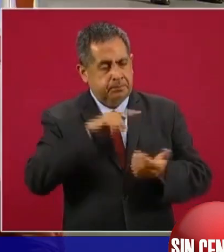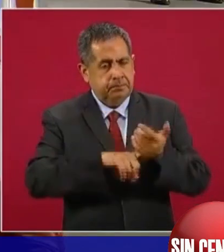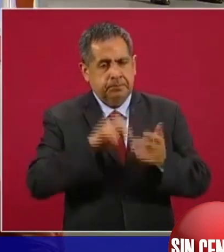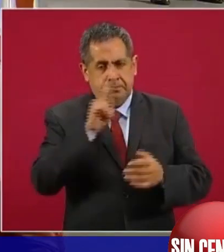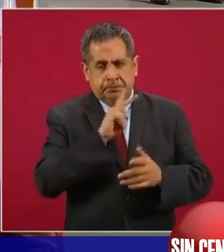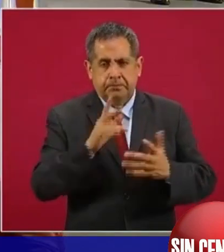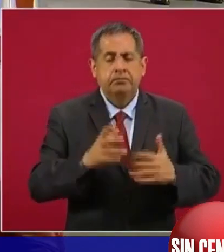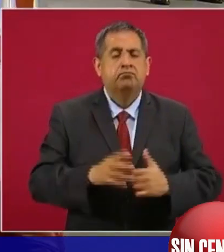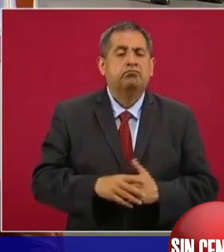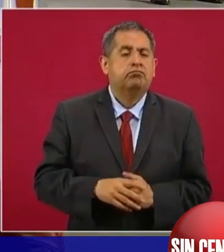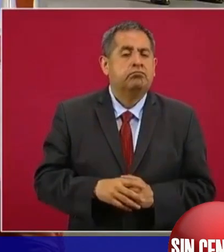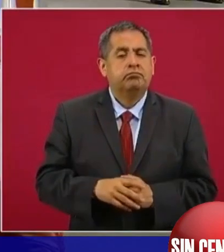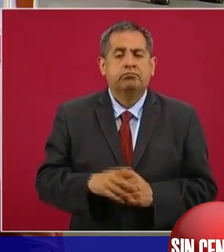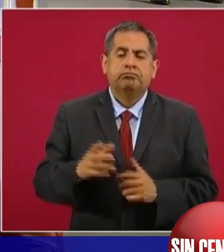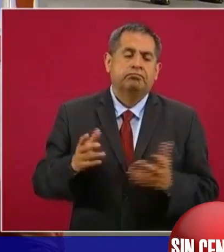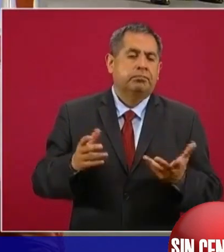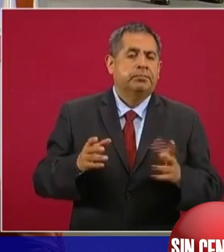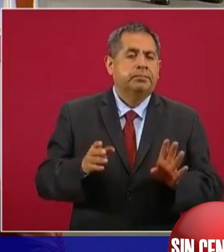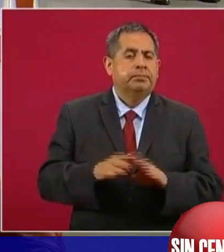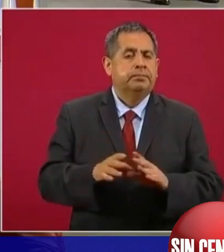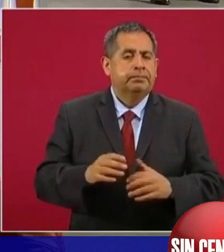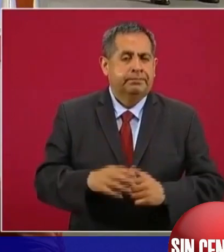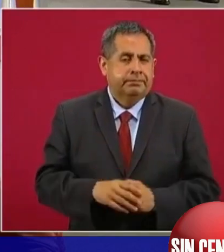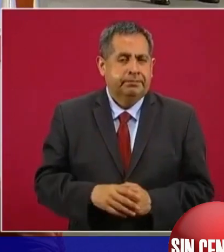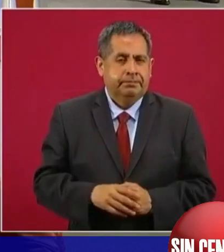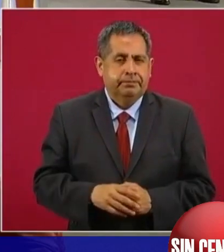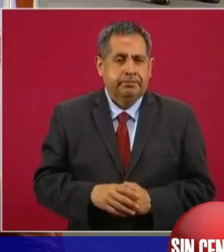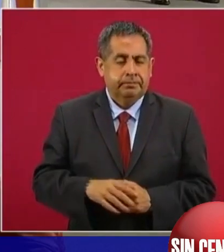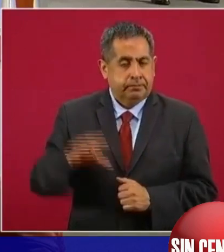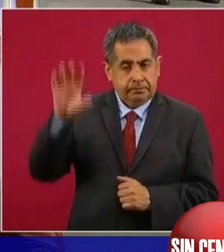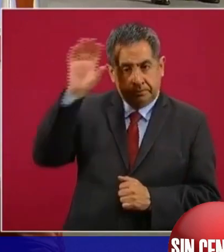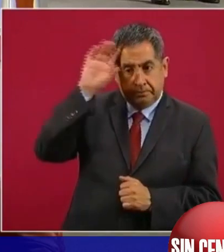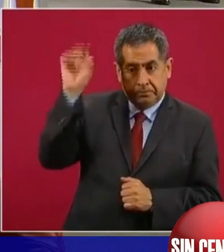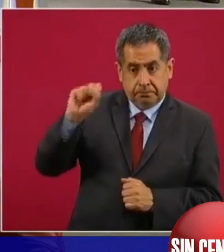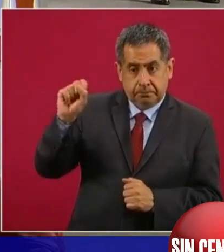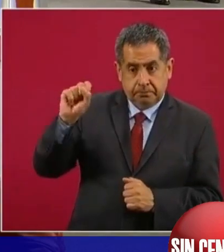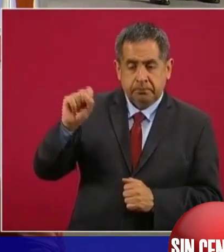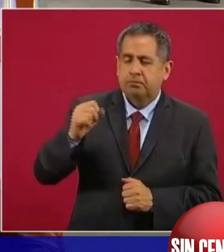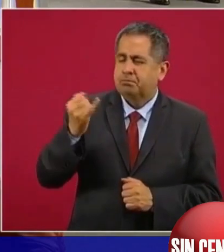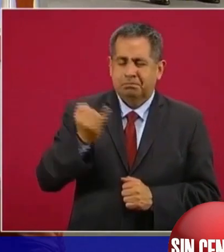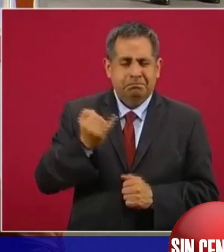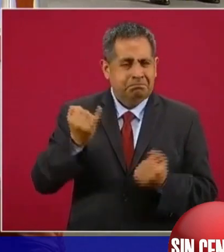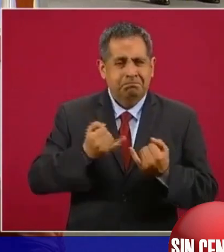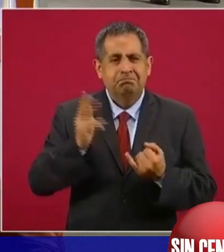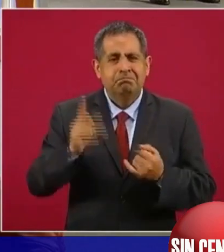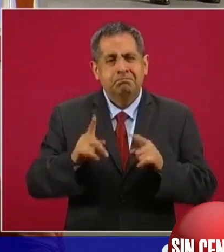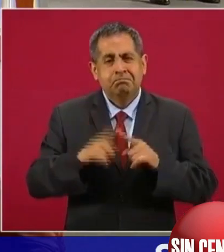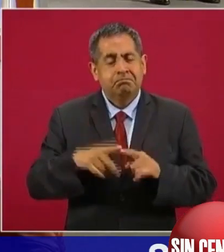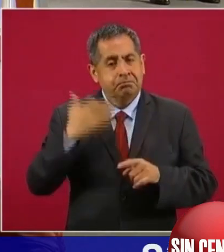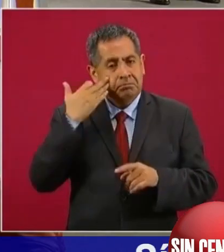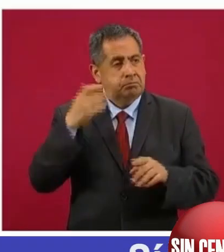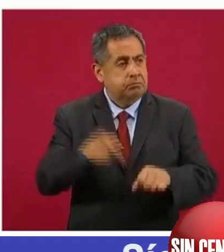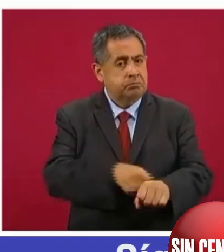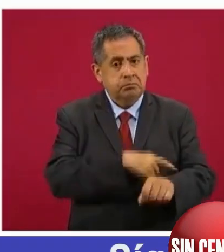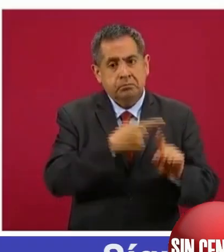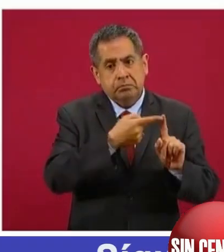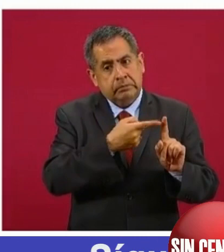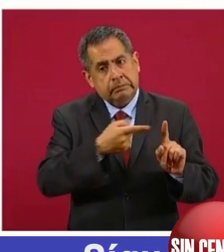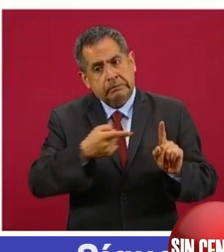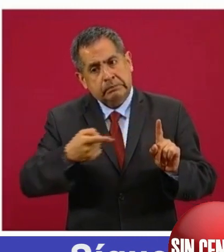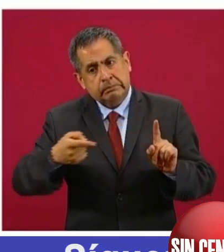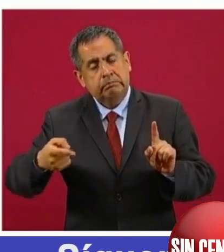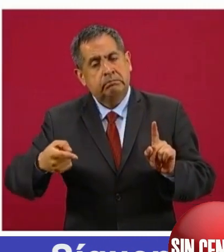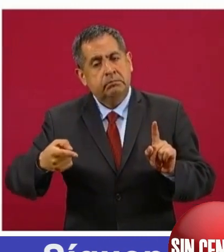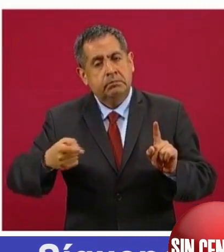cuarta parte de camas generales. La siguiente. Morelos, lo mismo. El Morelos tiene un largo trayecto, si lo consideramos desde la semana 21, punto